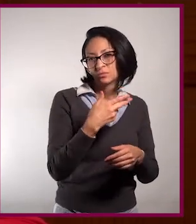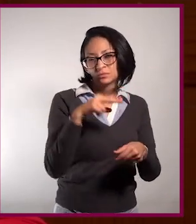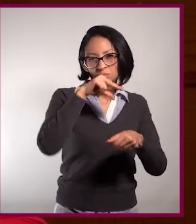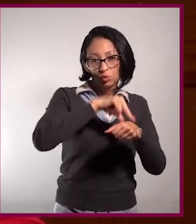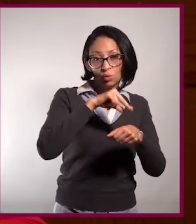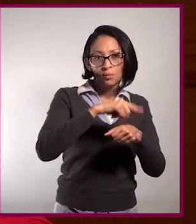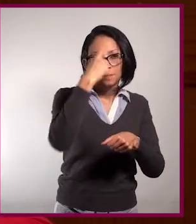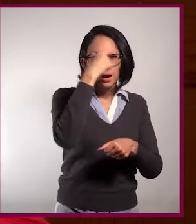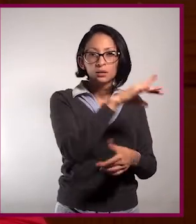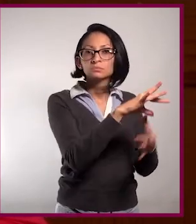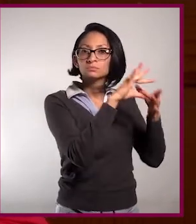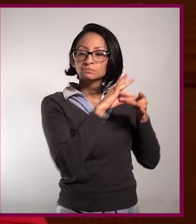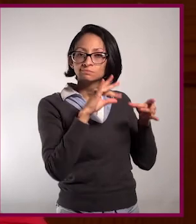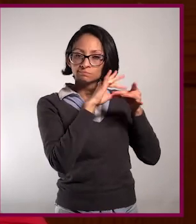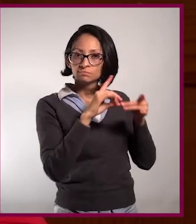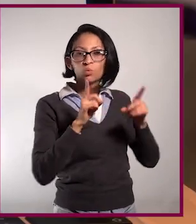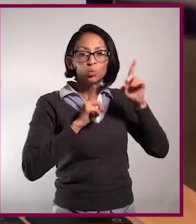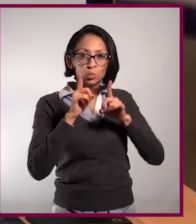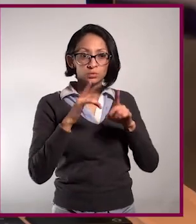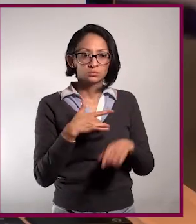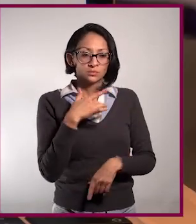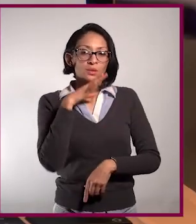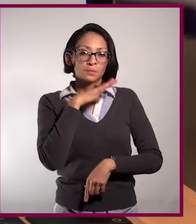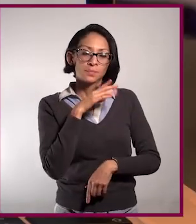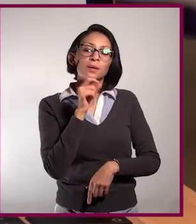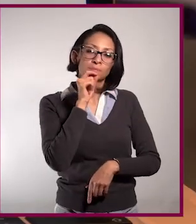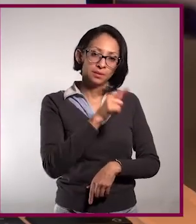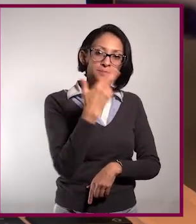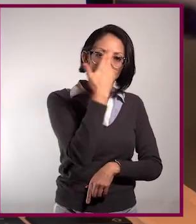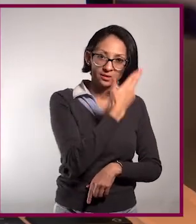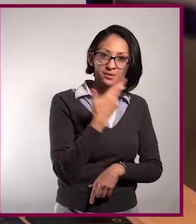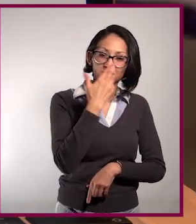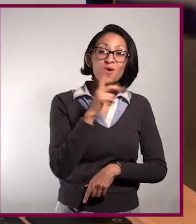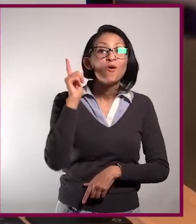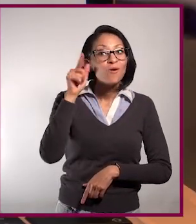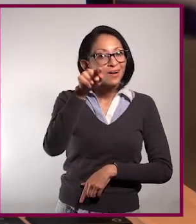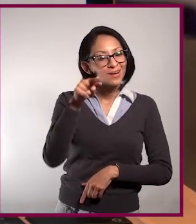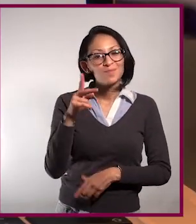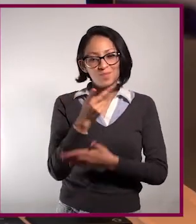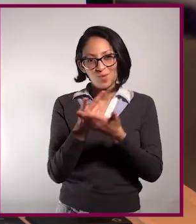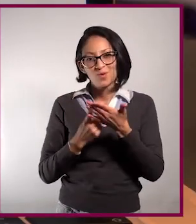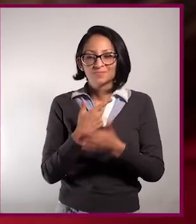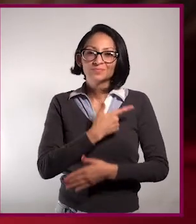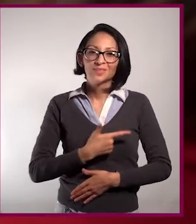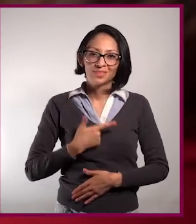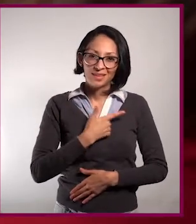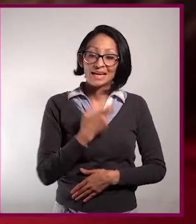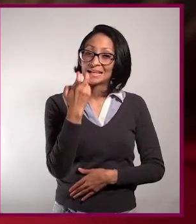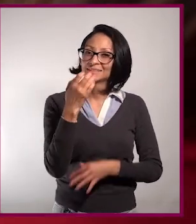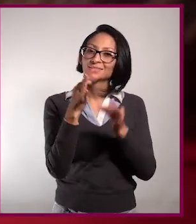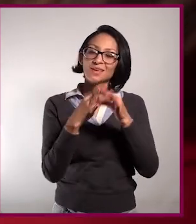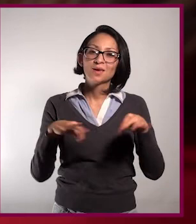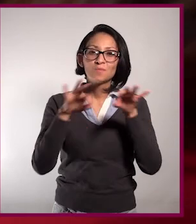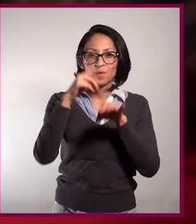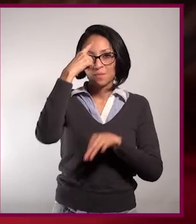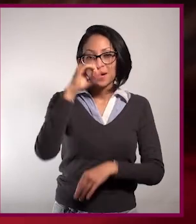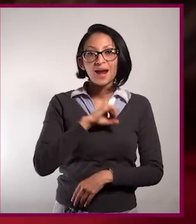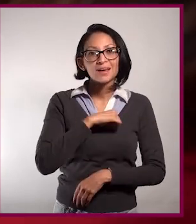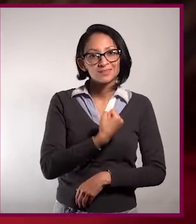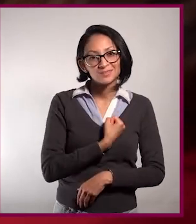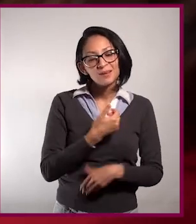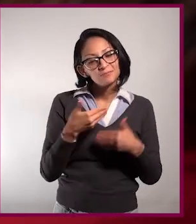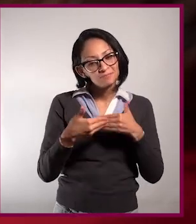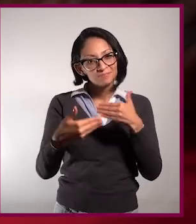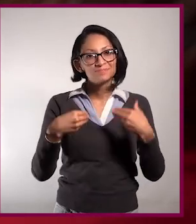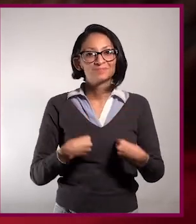dudas y, por supuesto, ante cualquier malestar. Ojalá hayas disfrutado este programa. Es muy importante mantenernos sanos para tener una vida